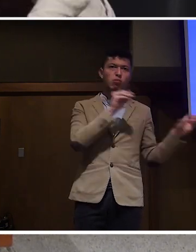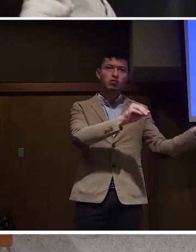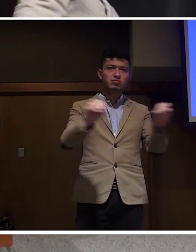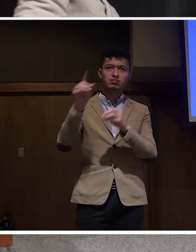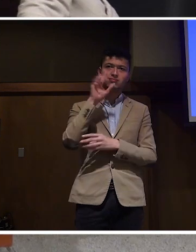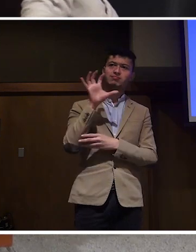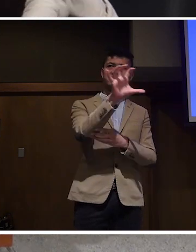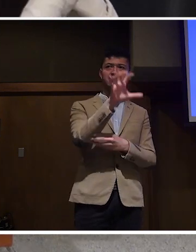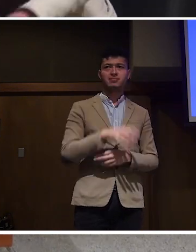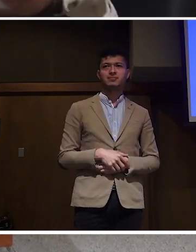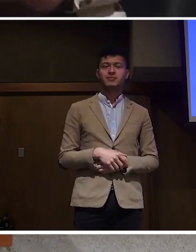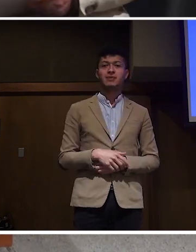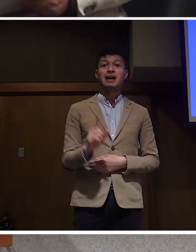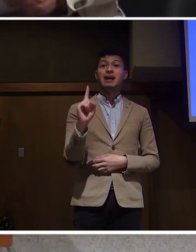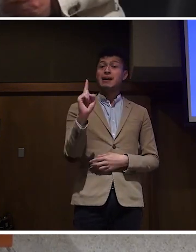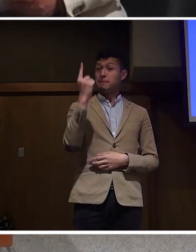decir es que